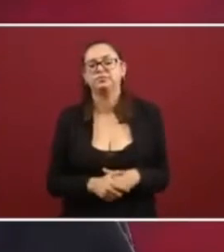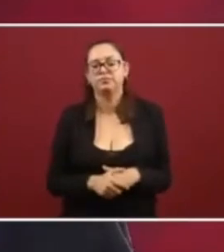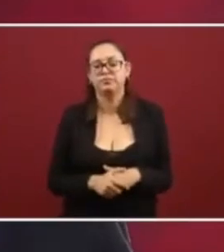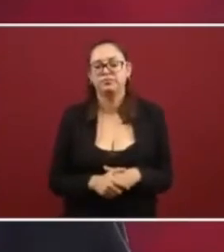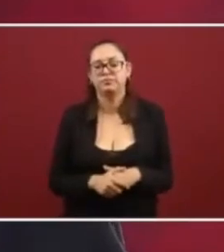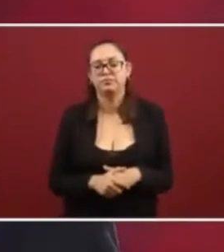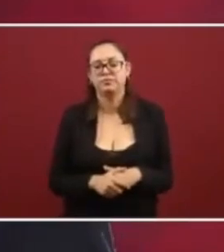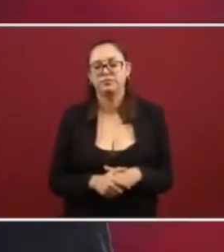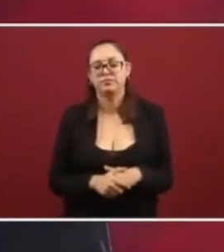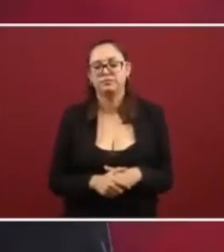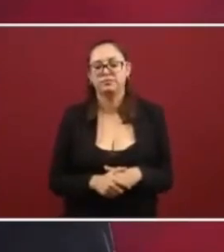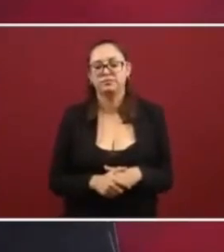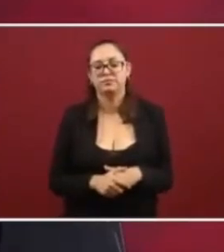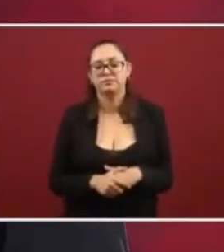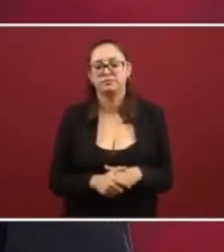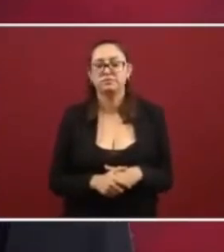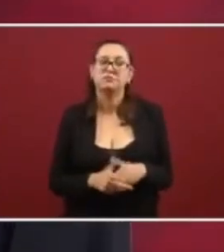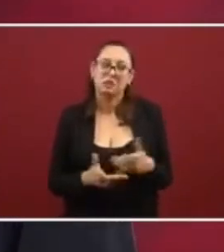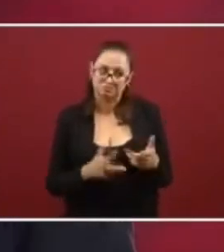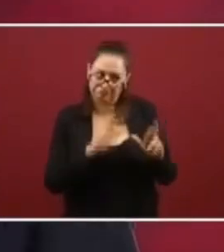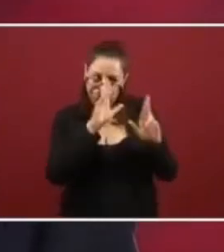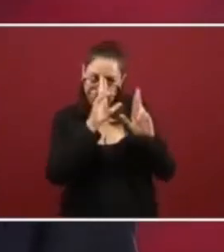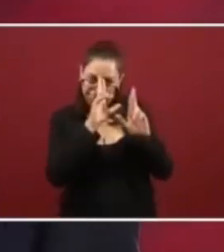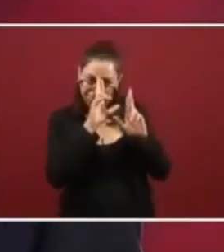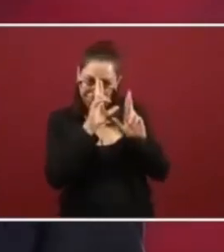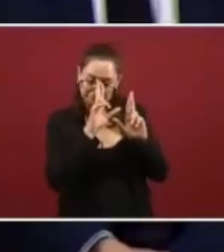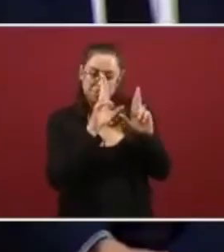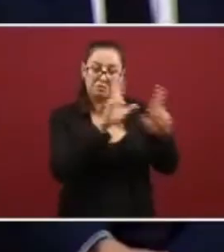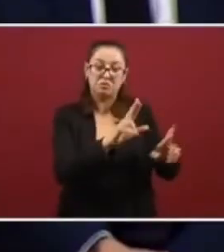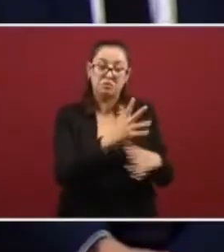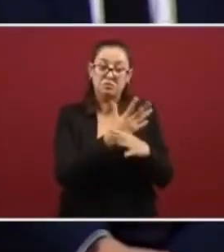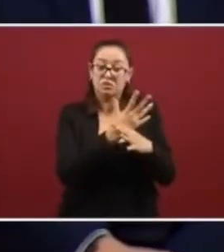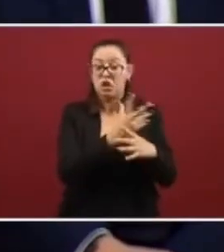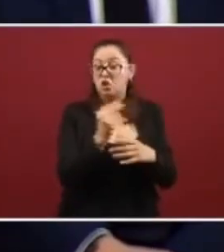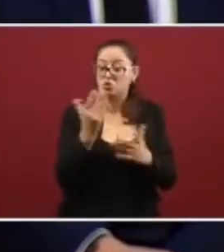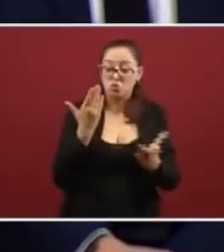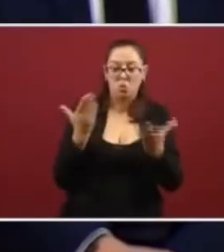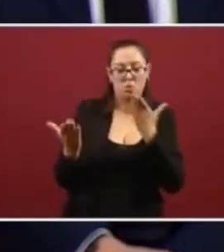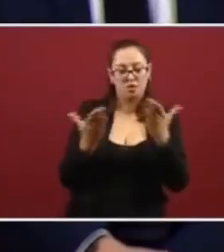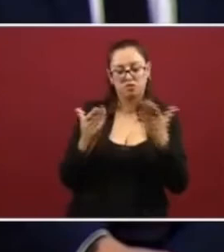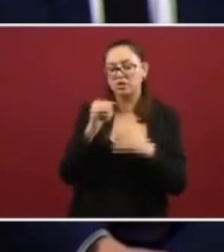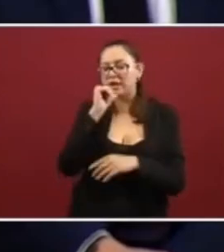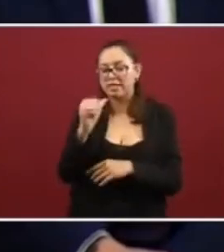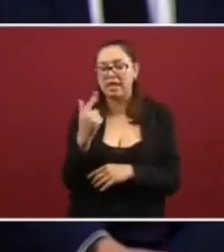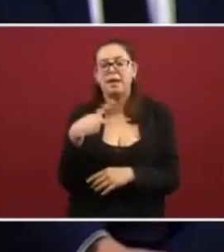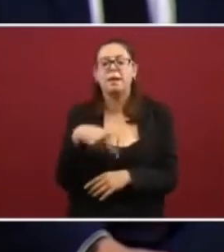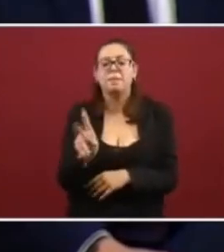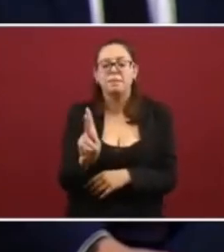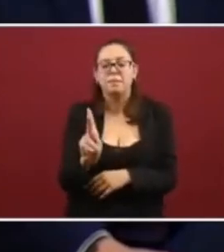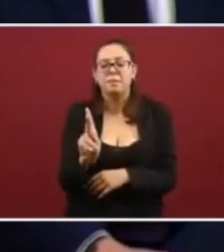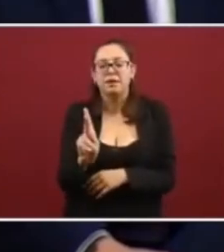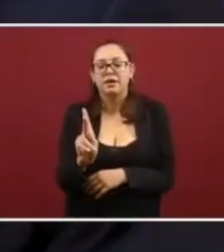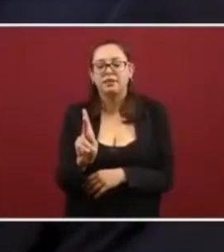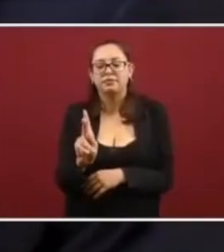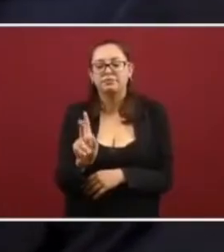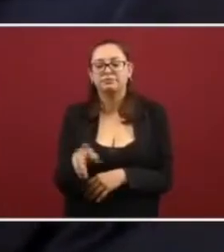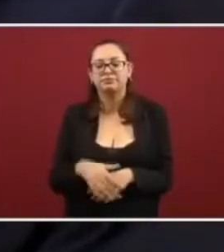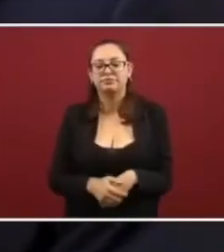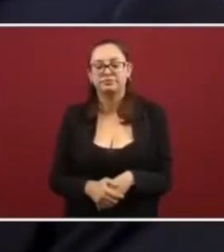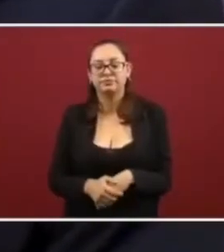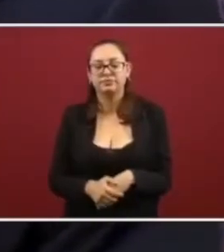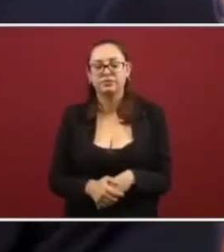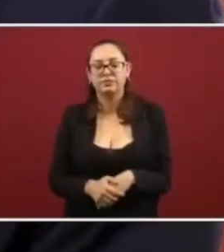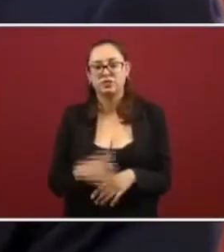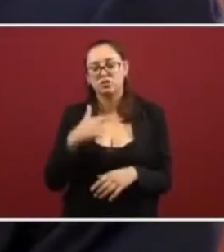que respeto mucho, de que no hay comparación. Pero hablé de